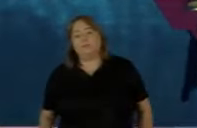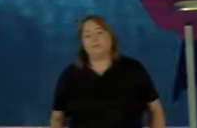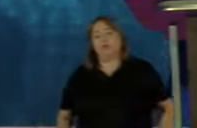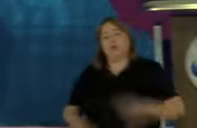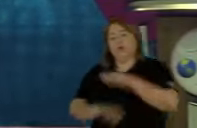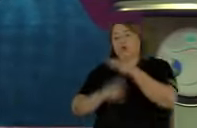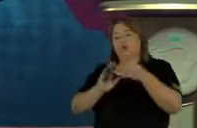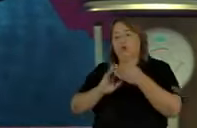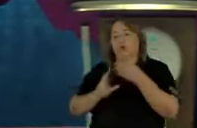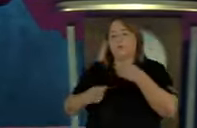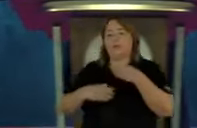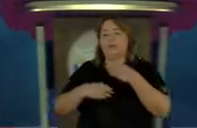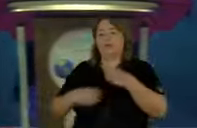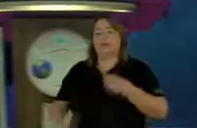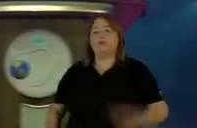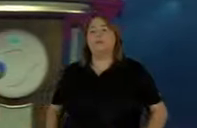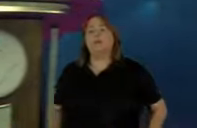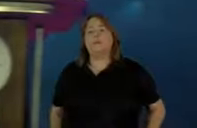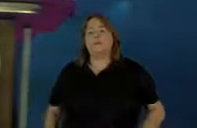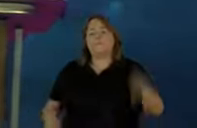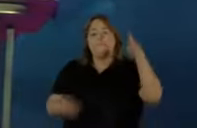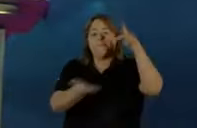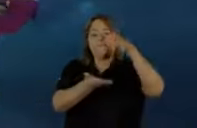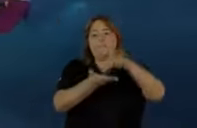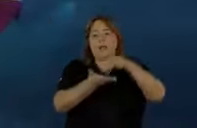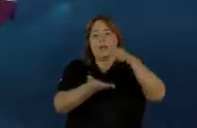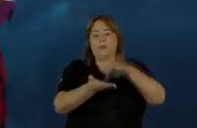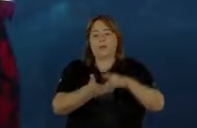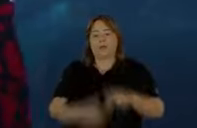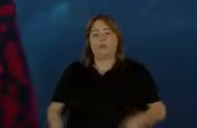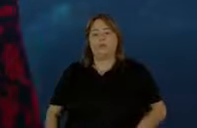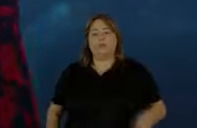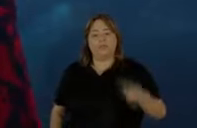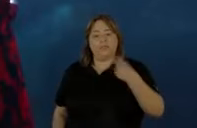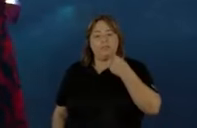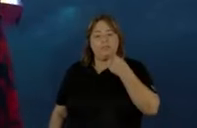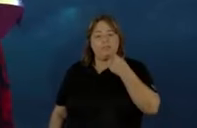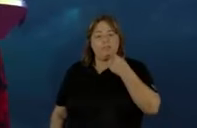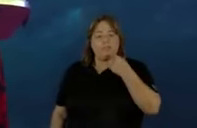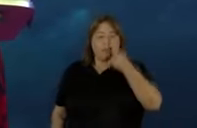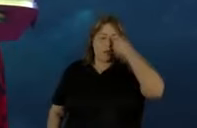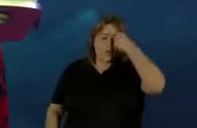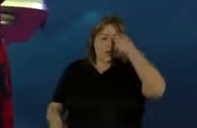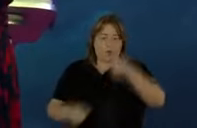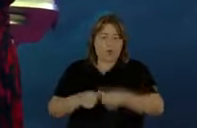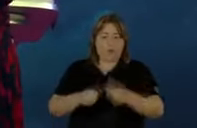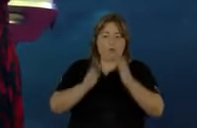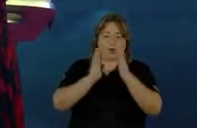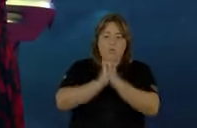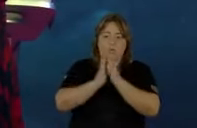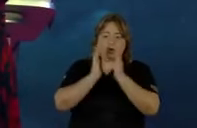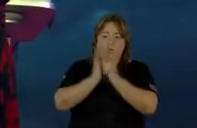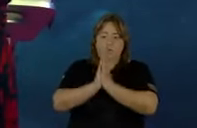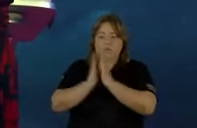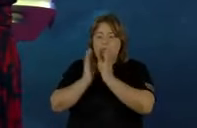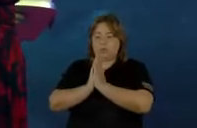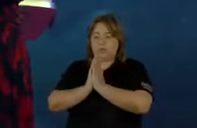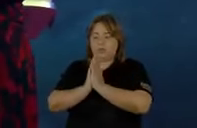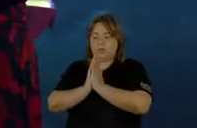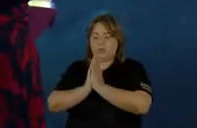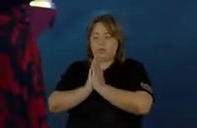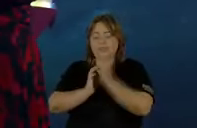Todas las peticiones, hermano, el apóstol Pablo decía, avísale a fulano que estoy aquí, que oren por esto y aquello. O sea, se mantenía una cadena de